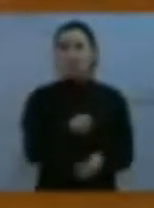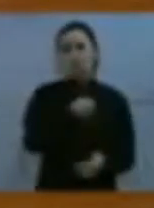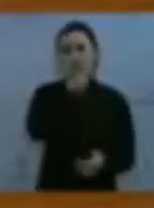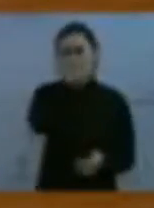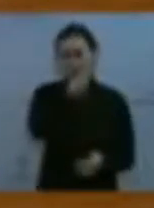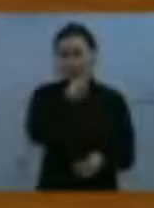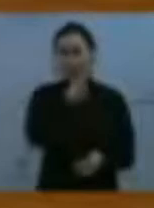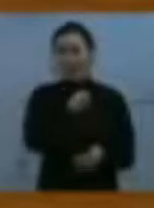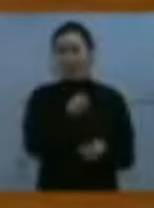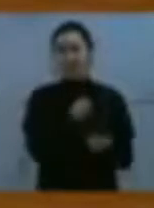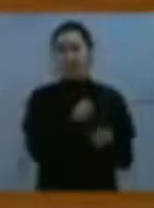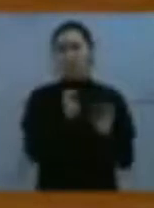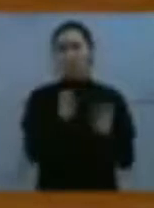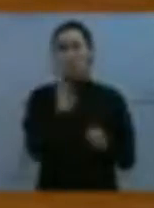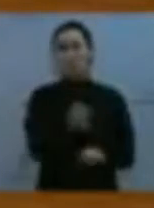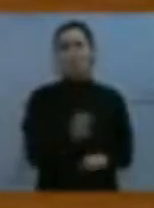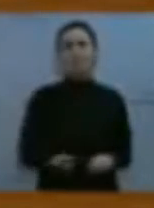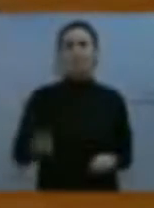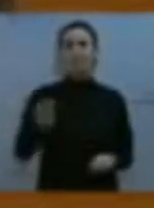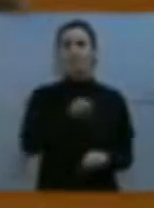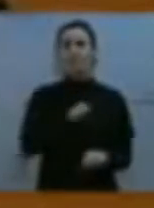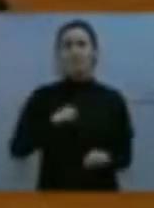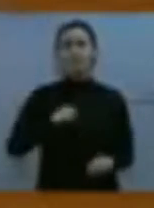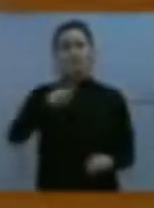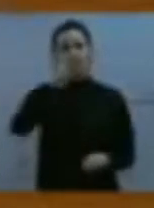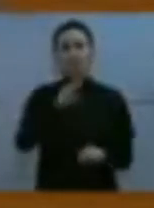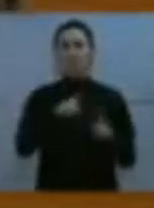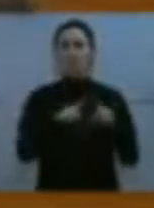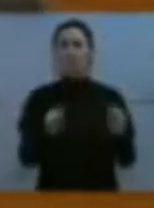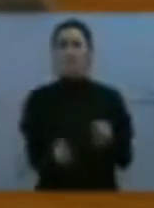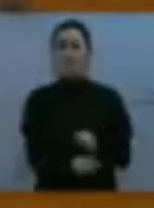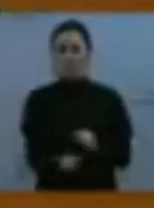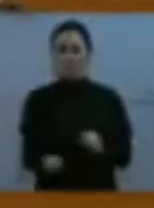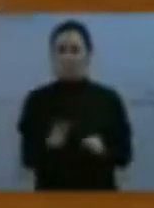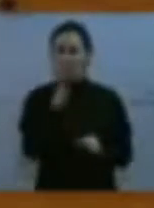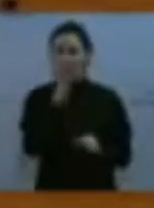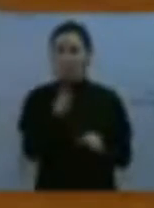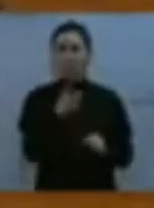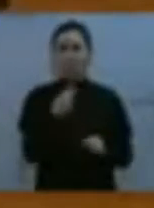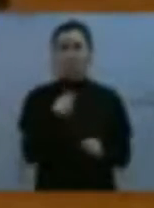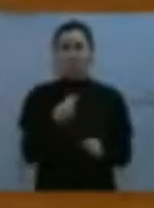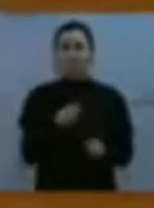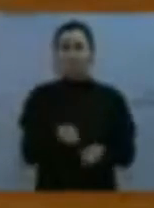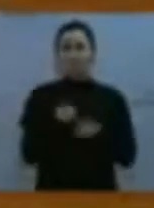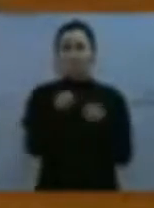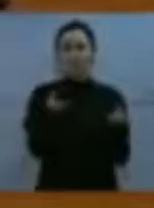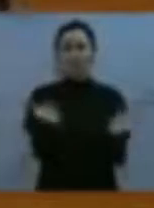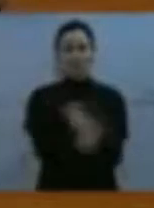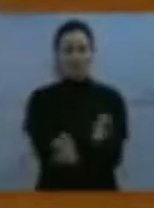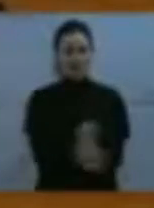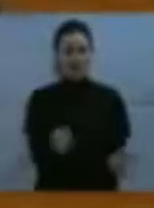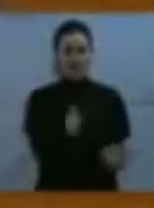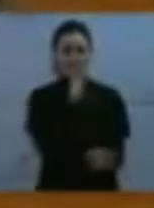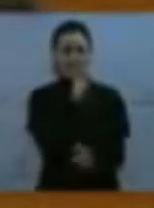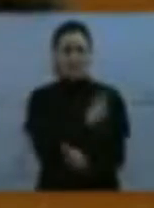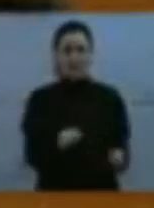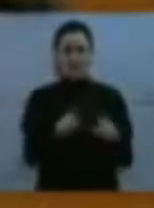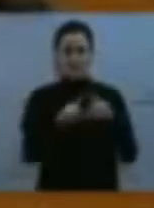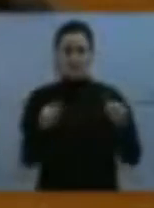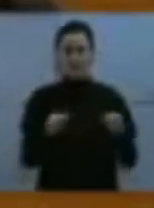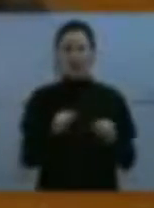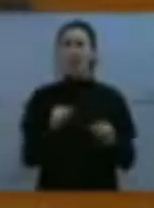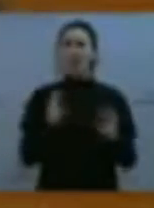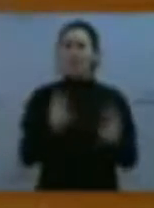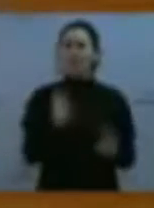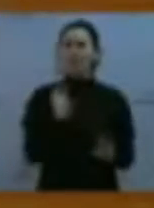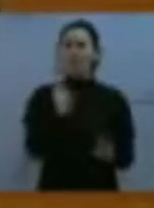Desconozco si en Asturias, porque no hubo grandes pronunciamientos, pero en el resto de España sí los hubo, acerca del